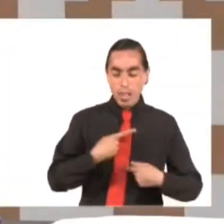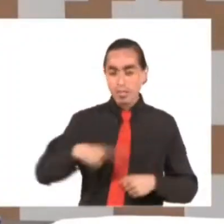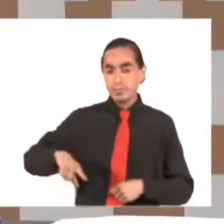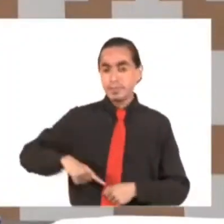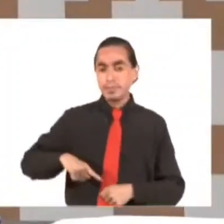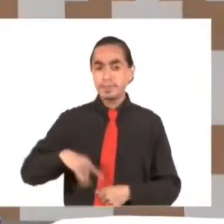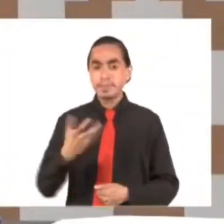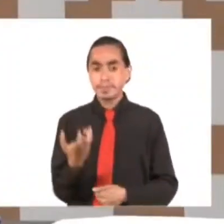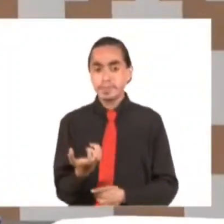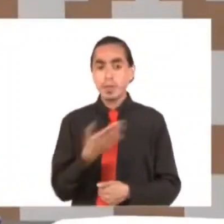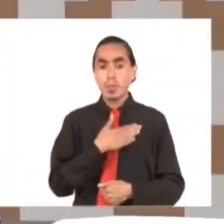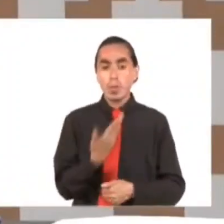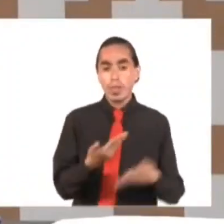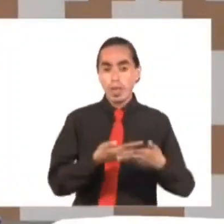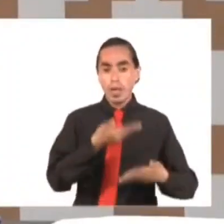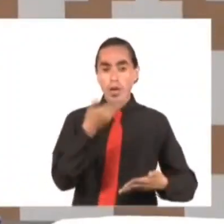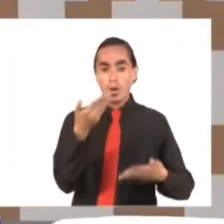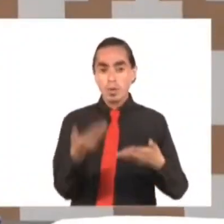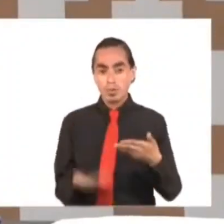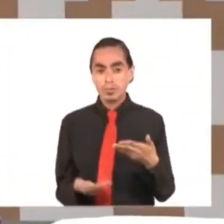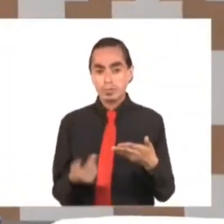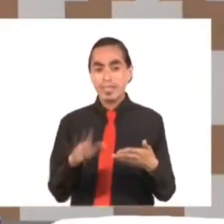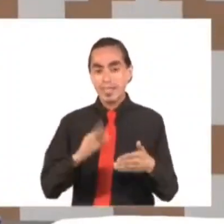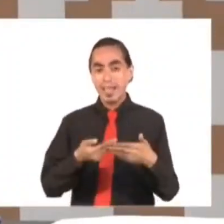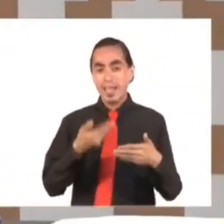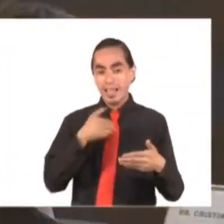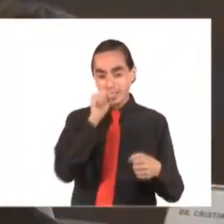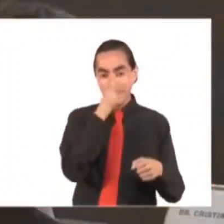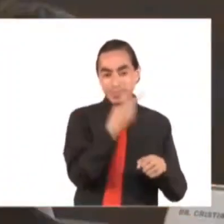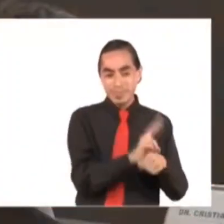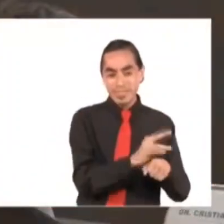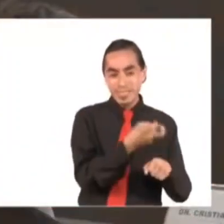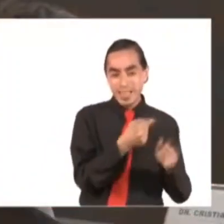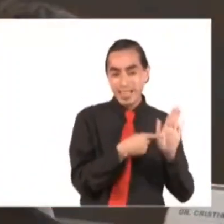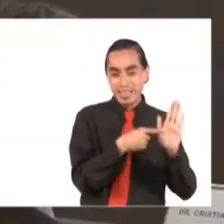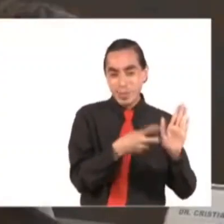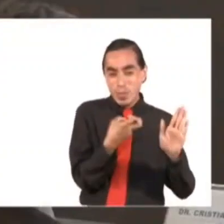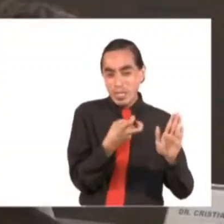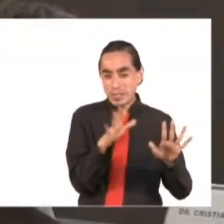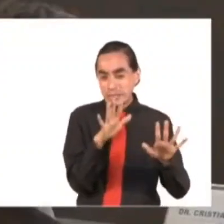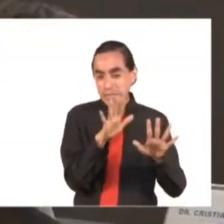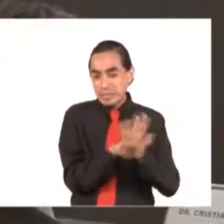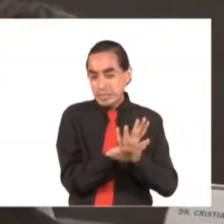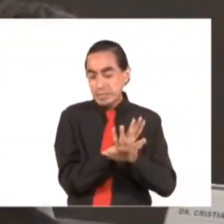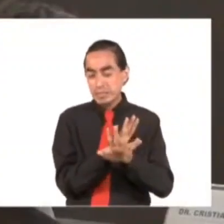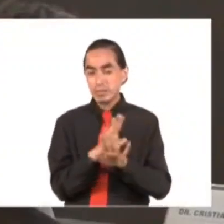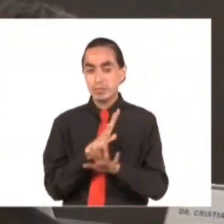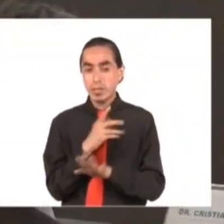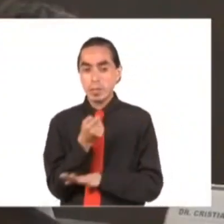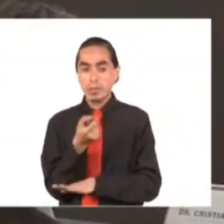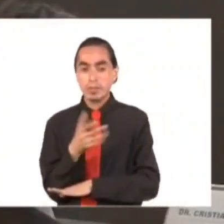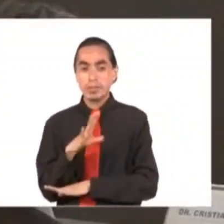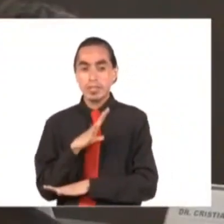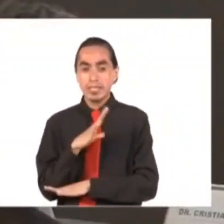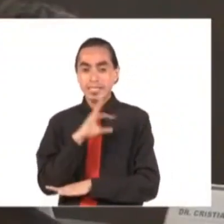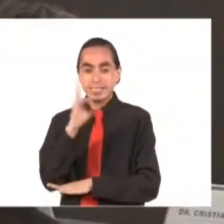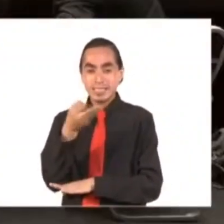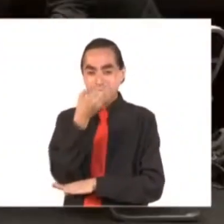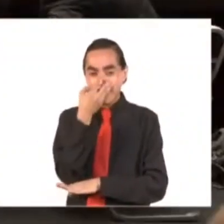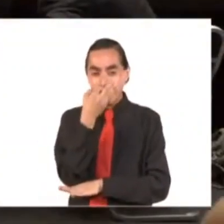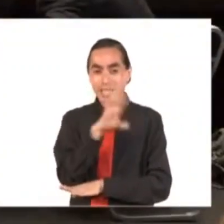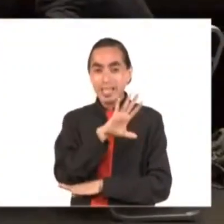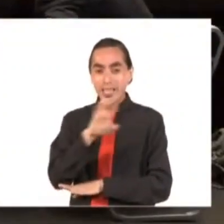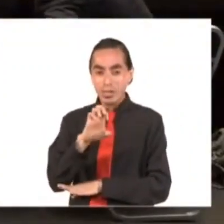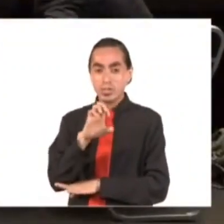ciudadanos. Ahora, y los datos que demostró la secretaria han cambiado un poco desde la última actualización que le dimos, tenemos cerca de